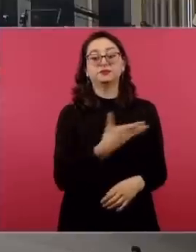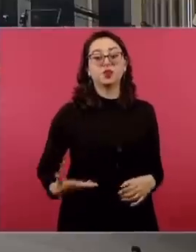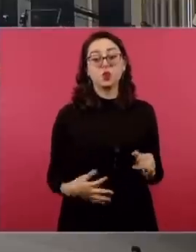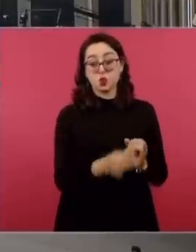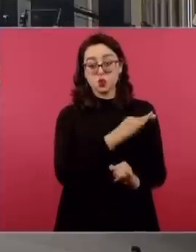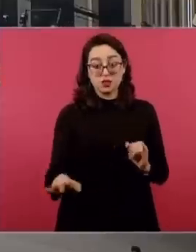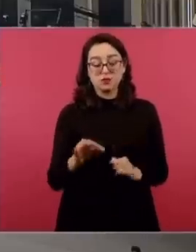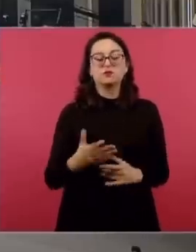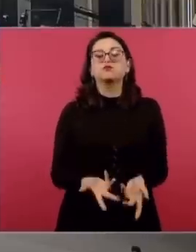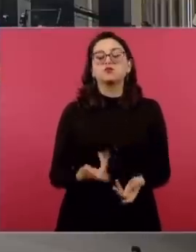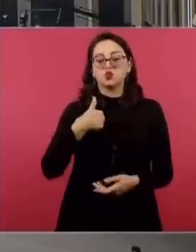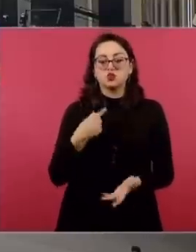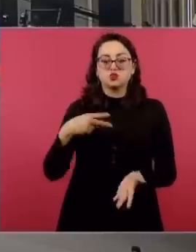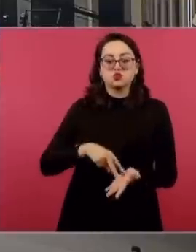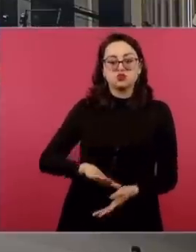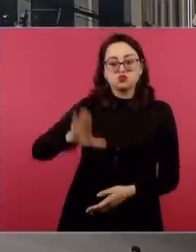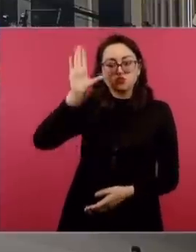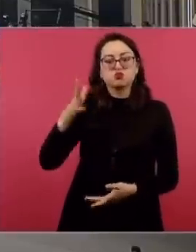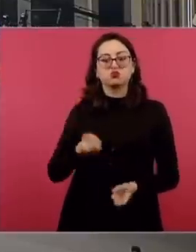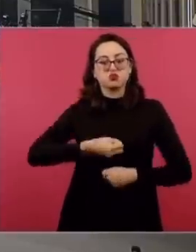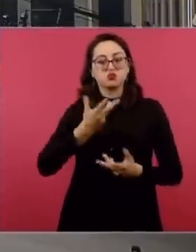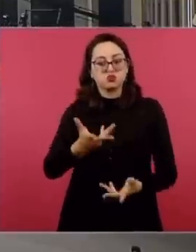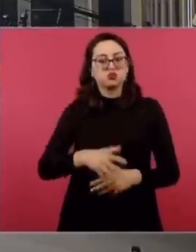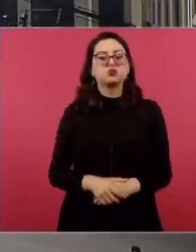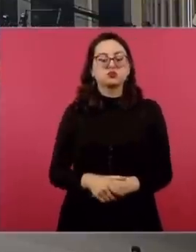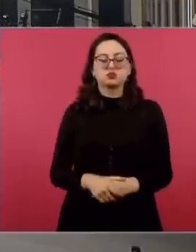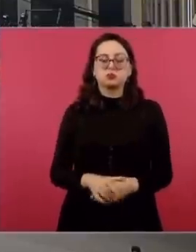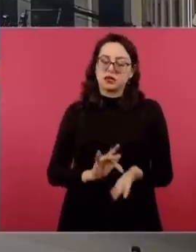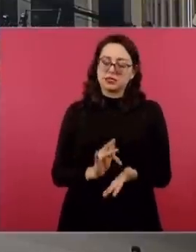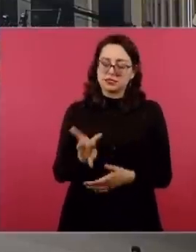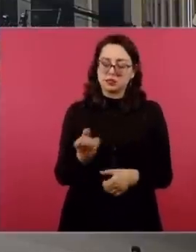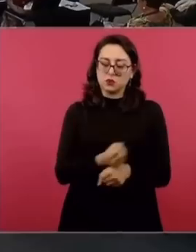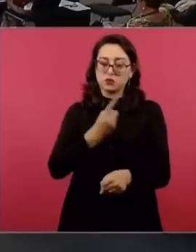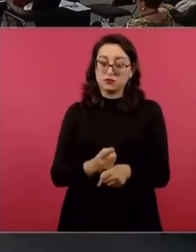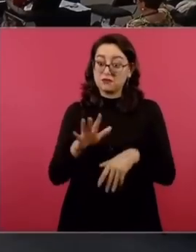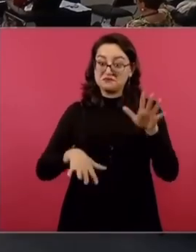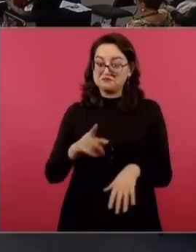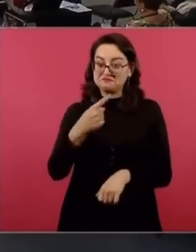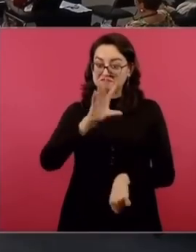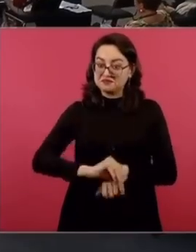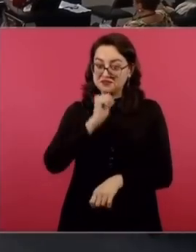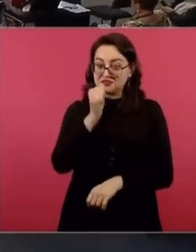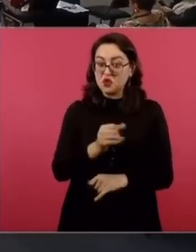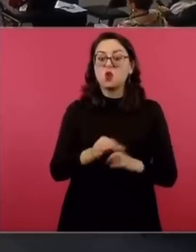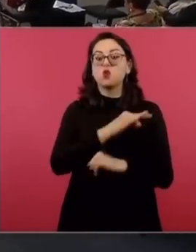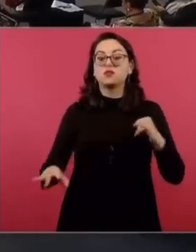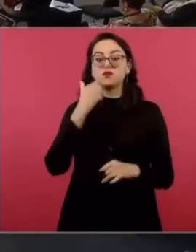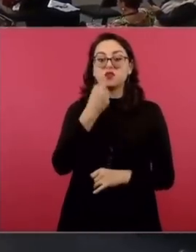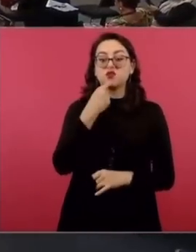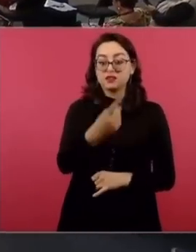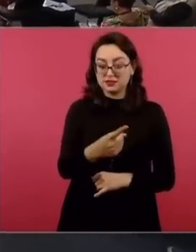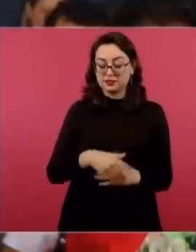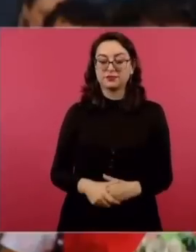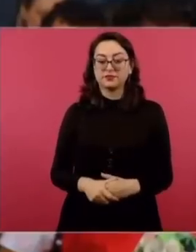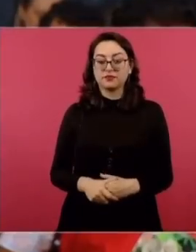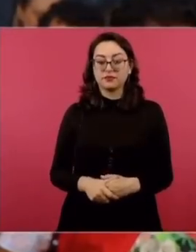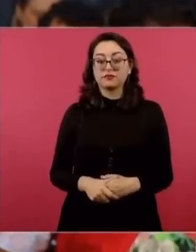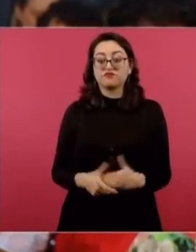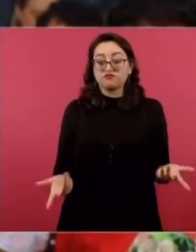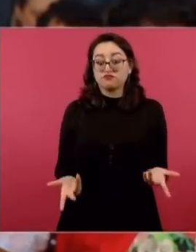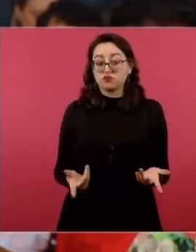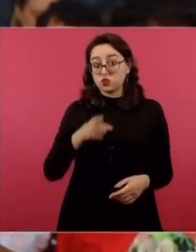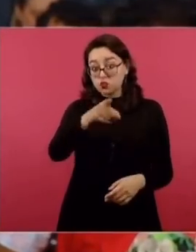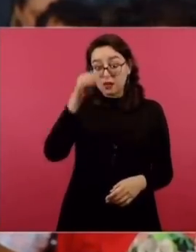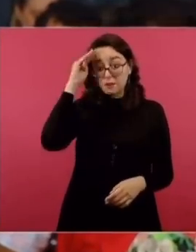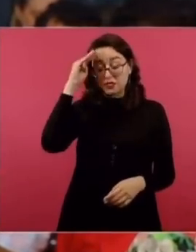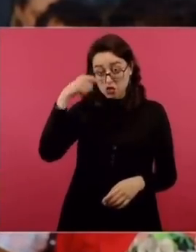más, pues, agradeciéndole que me haya dado la palabra. Sé que cada vez es más complejo que me daré. Y nada más, cierro con esta reflexión, presidente. Yo lamento que nos vea como